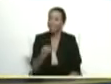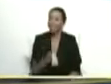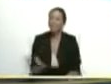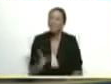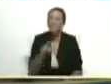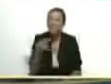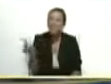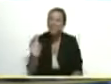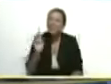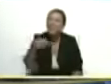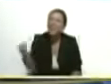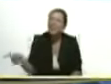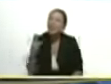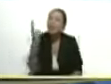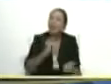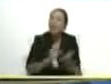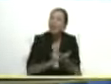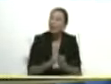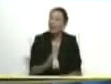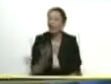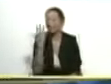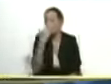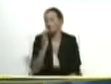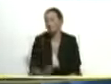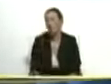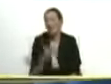Sí, lo vi, claro. Dos veces lo vi.